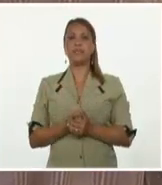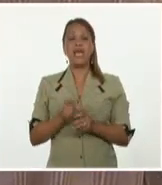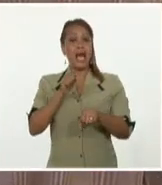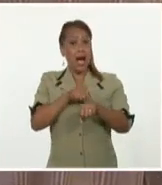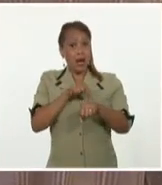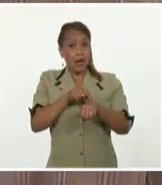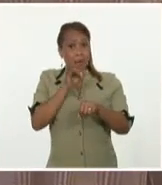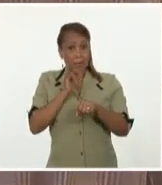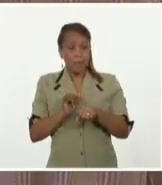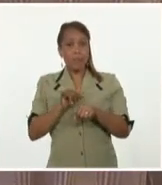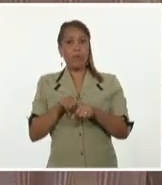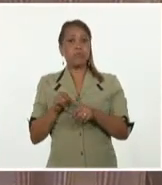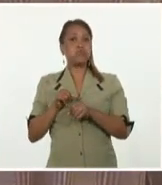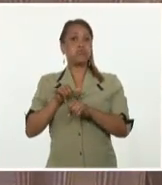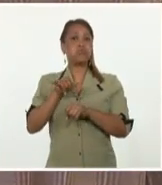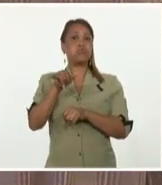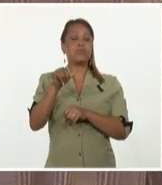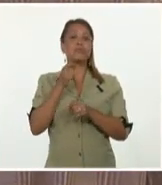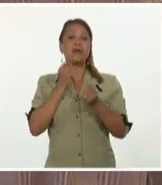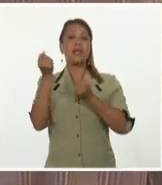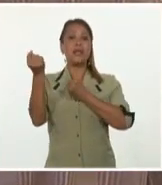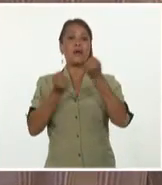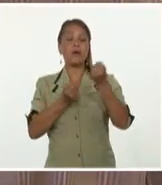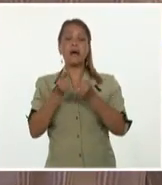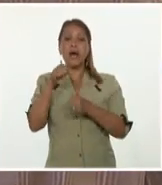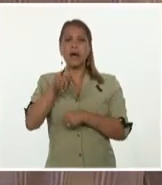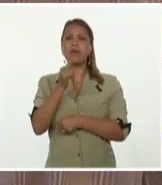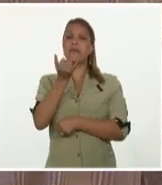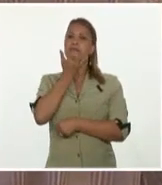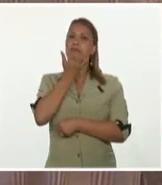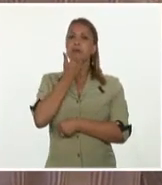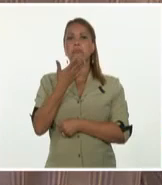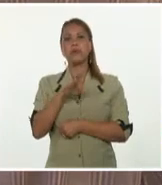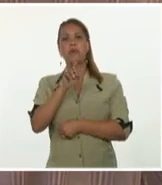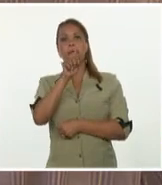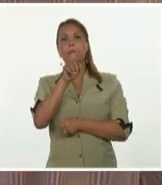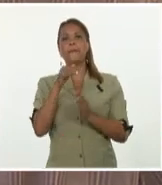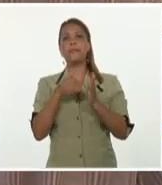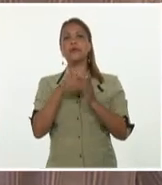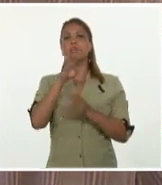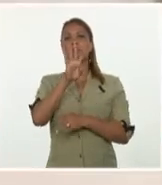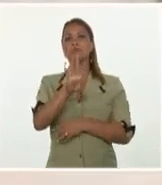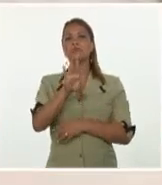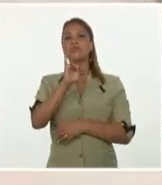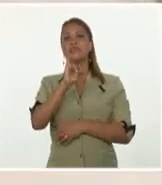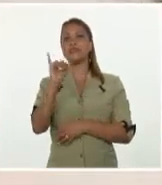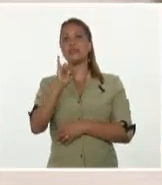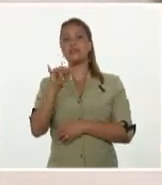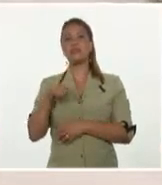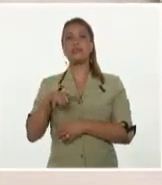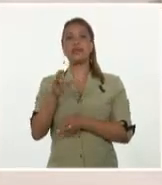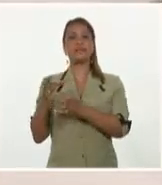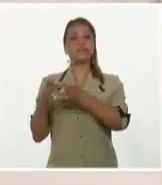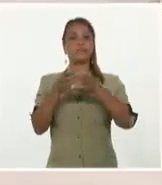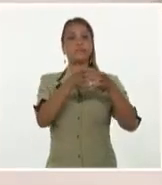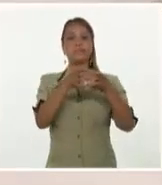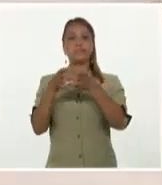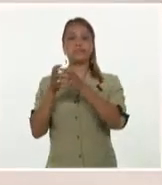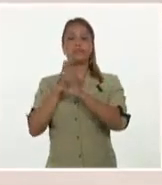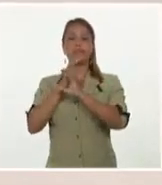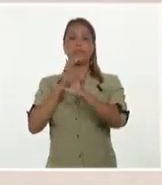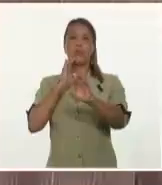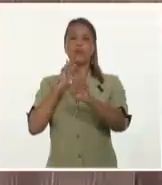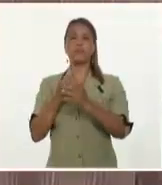dando hoy con limitaciones, vamos a tener una afectación de alrededor de 1.466 viajes. Son priorizadas las